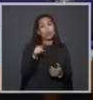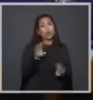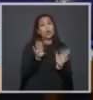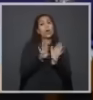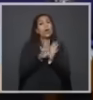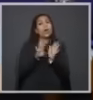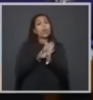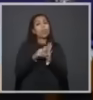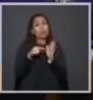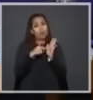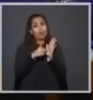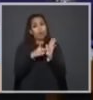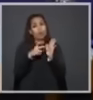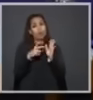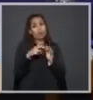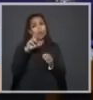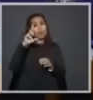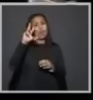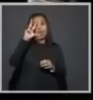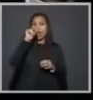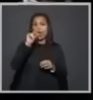83, no reelección?